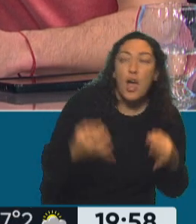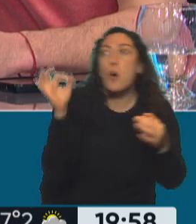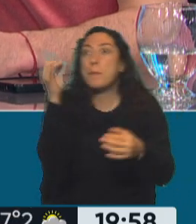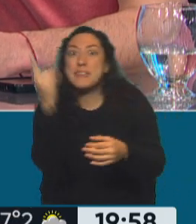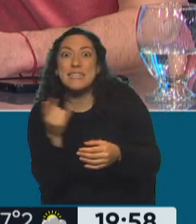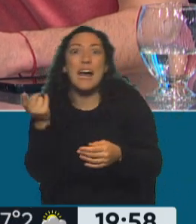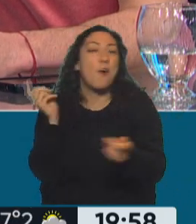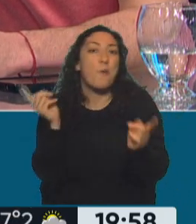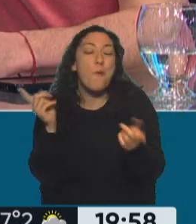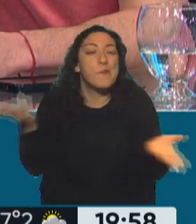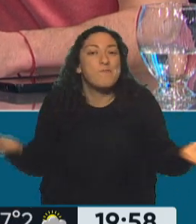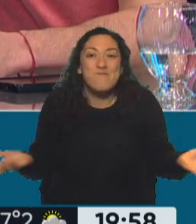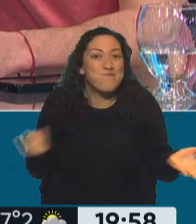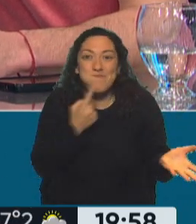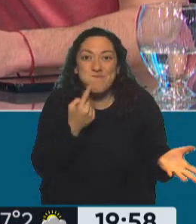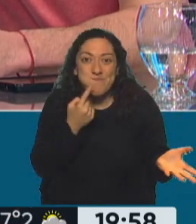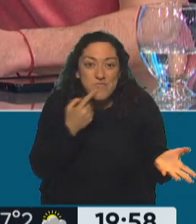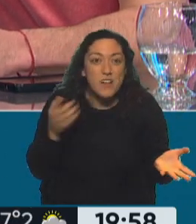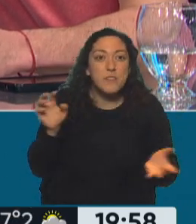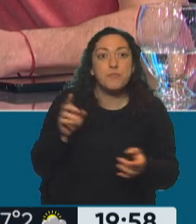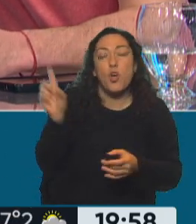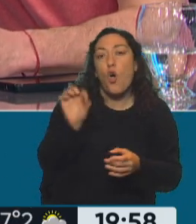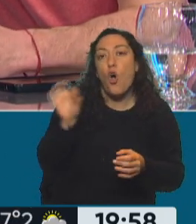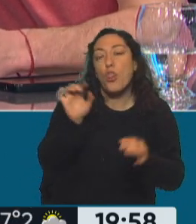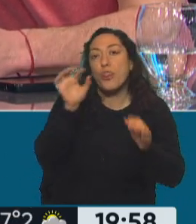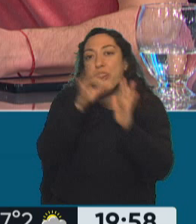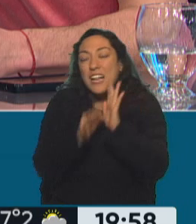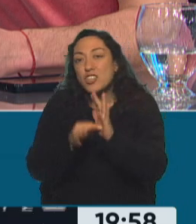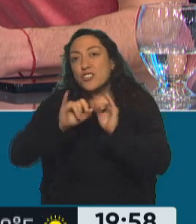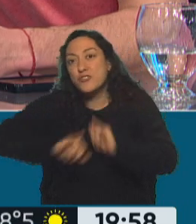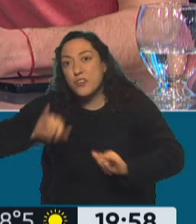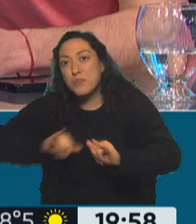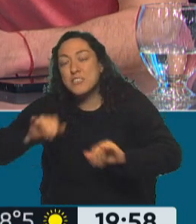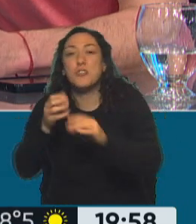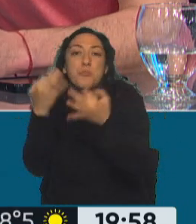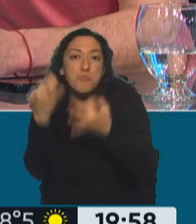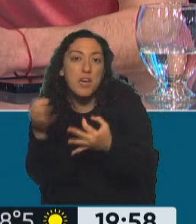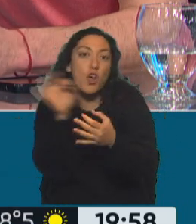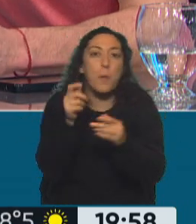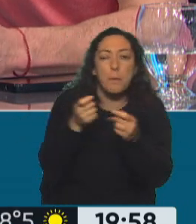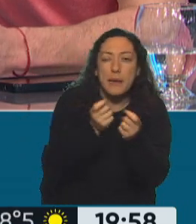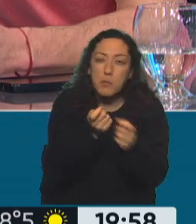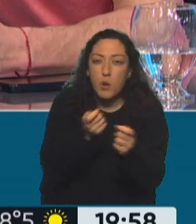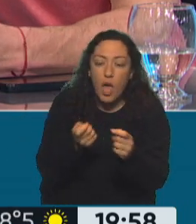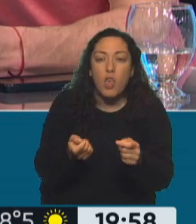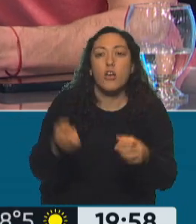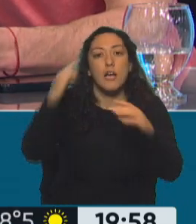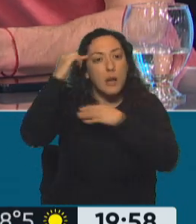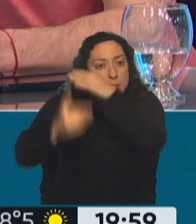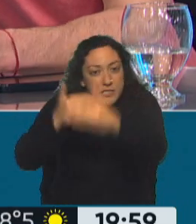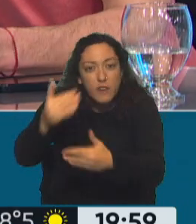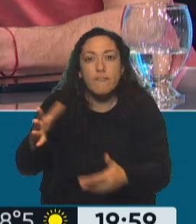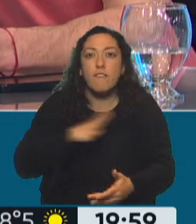cuál dato está bien aportado o cuál está manipulado. ¿Crees que hace falta una forma de capacitación o